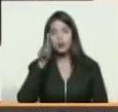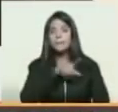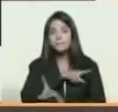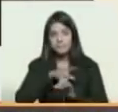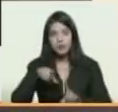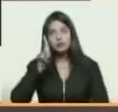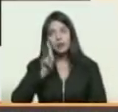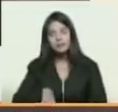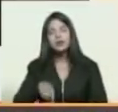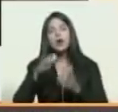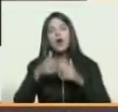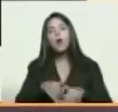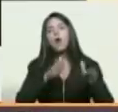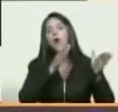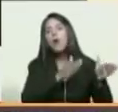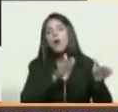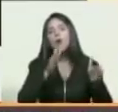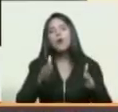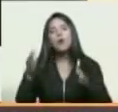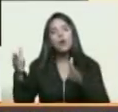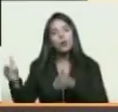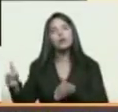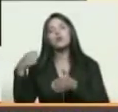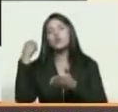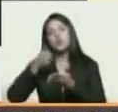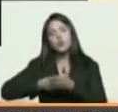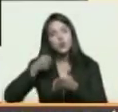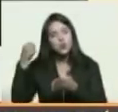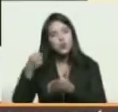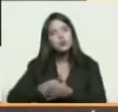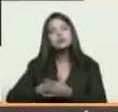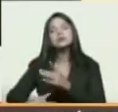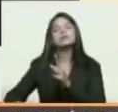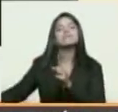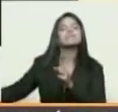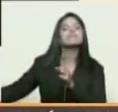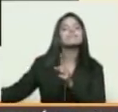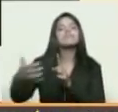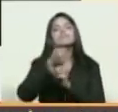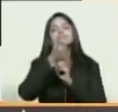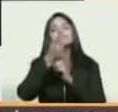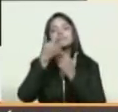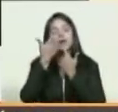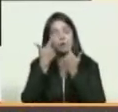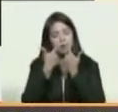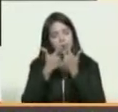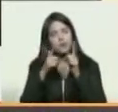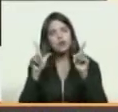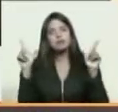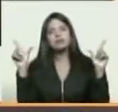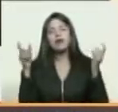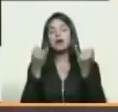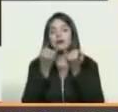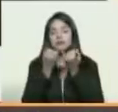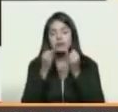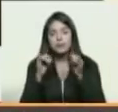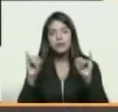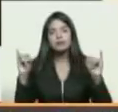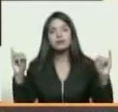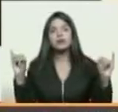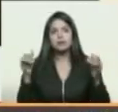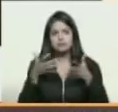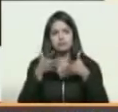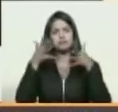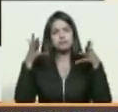también organización y lucha para la libertad, para la independencia, para abrir